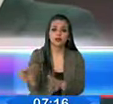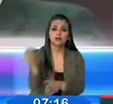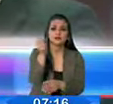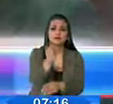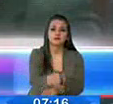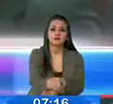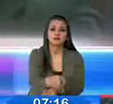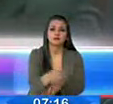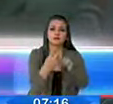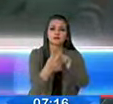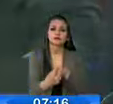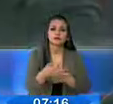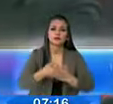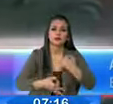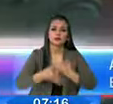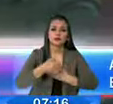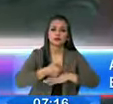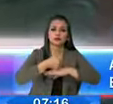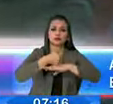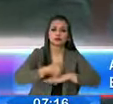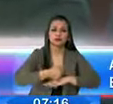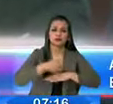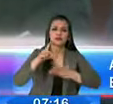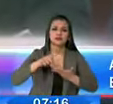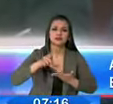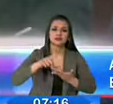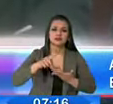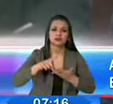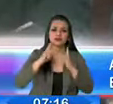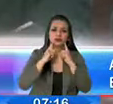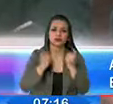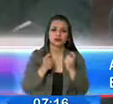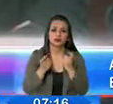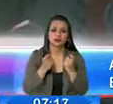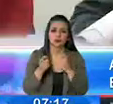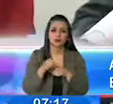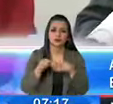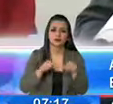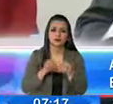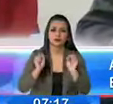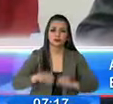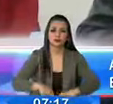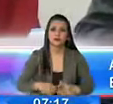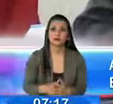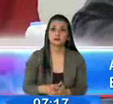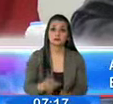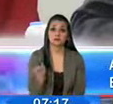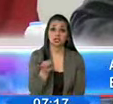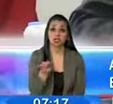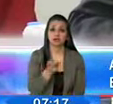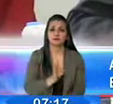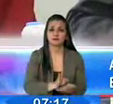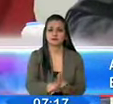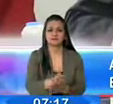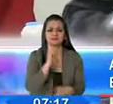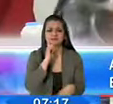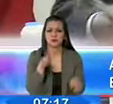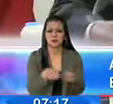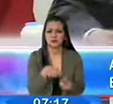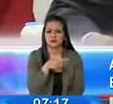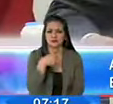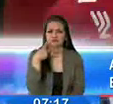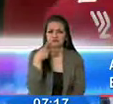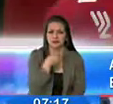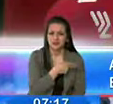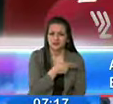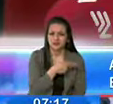una audiencia en el Tribunal Distrital de lo Contencioso Administrativo. Páez y Villavicencio rechazan esta afirmación. Dicen que si